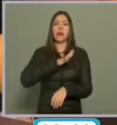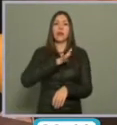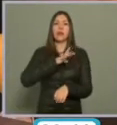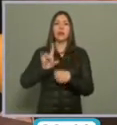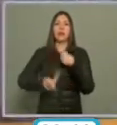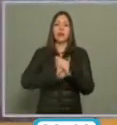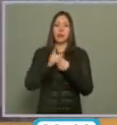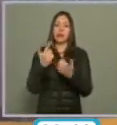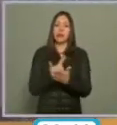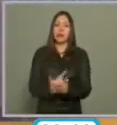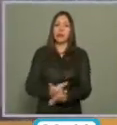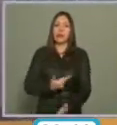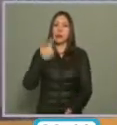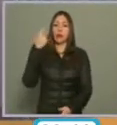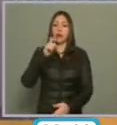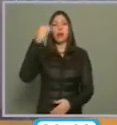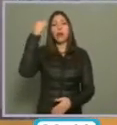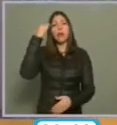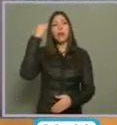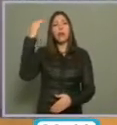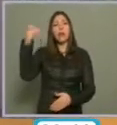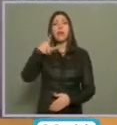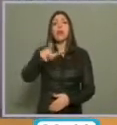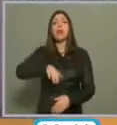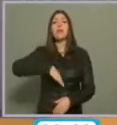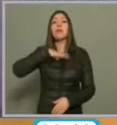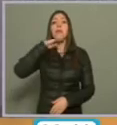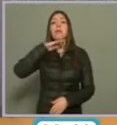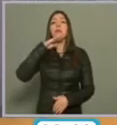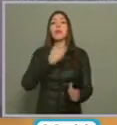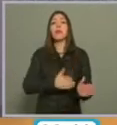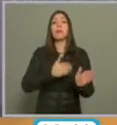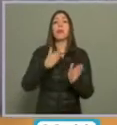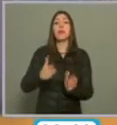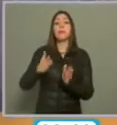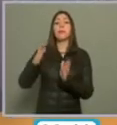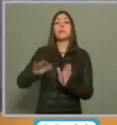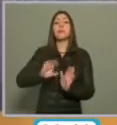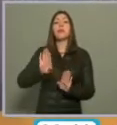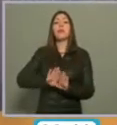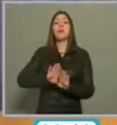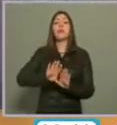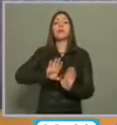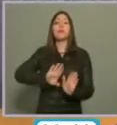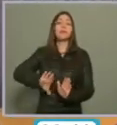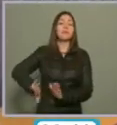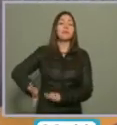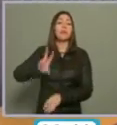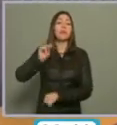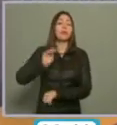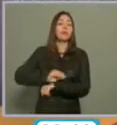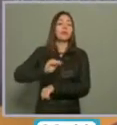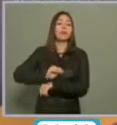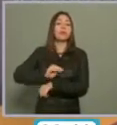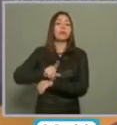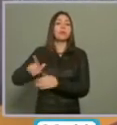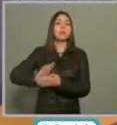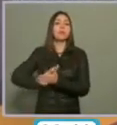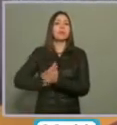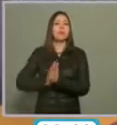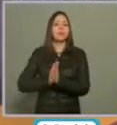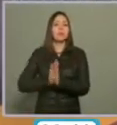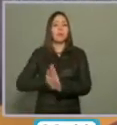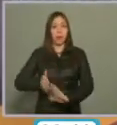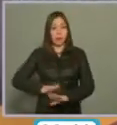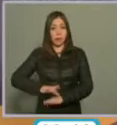implicaciones graves a un mediano o largo plazo si no se detectan y se controlan oportunamente. De hecho, ya lo habíamos comentado, es un factor de